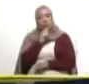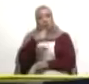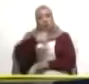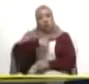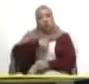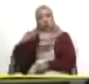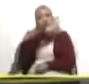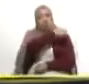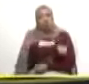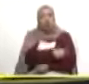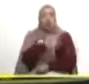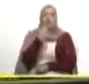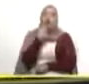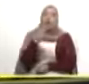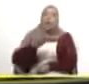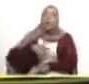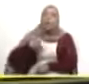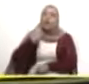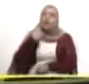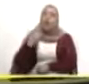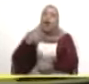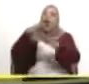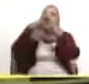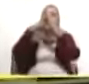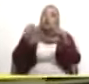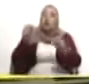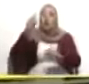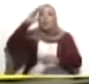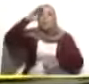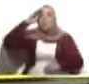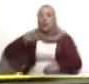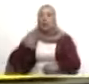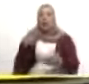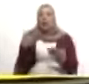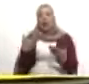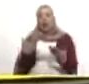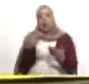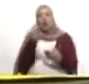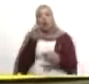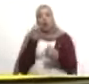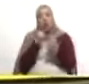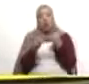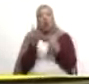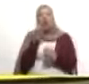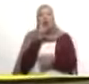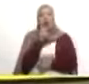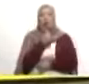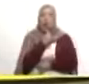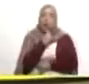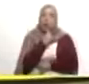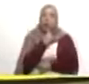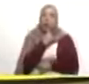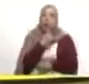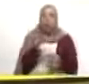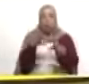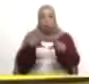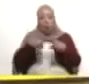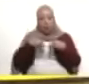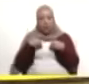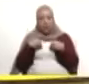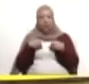Padrino, pero pudiera decir cualquiera de sus nombres o apellidos. Mi